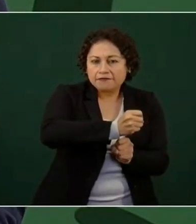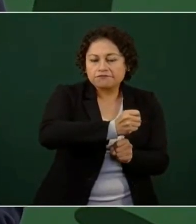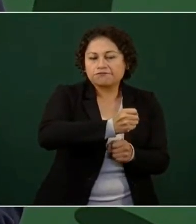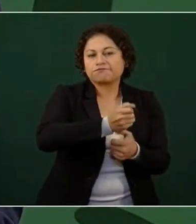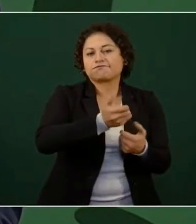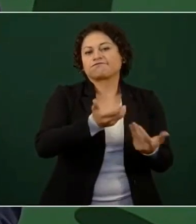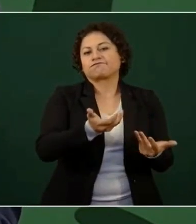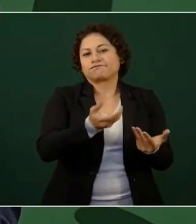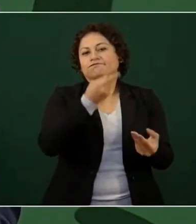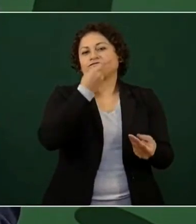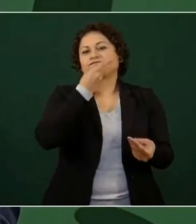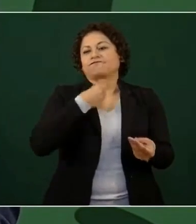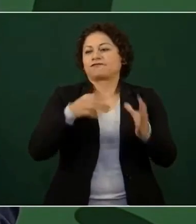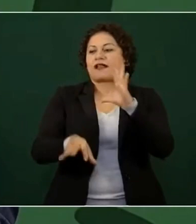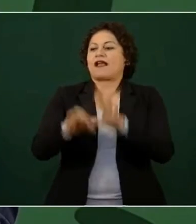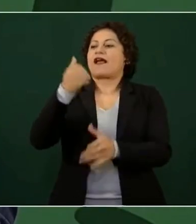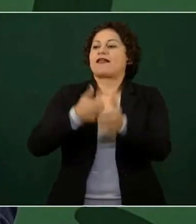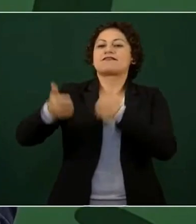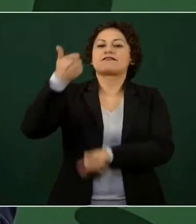Eso es lo que hacía.